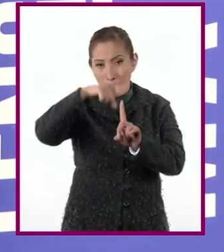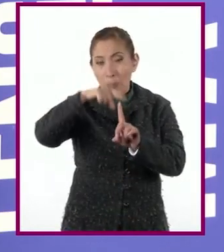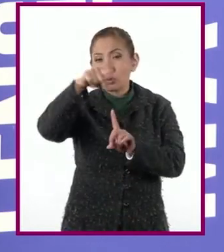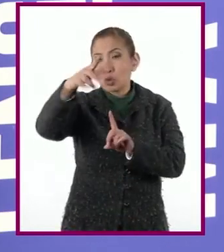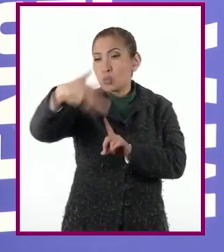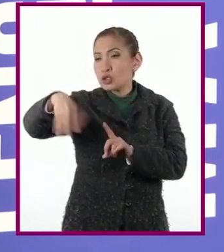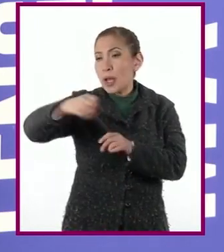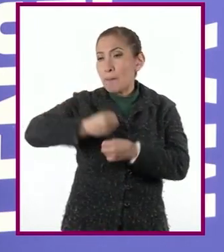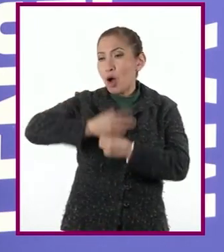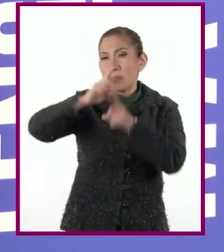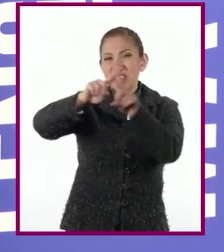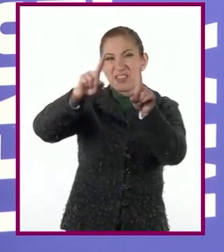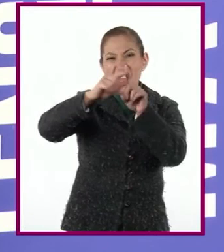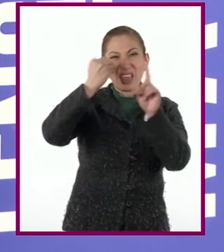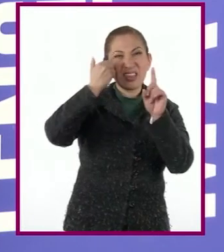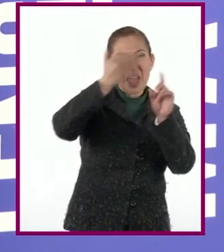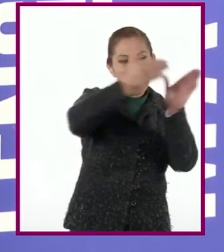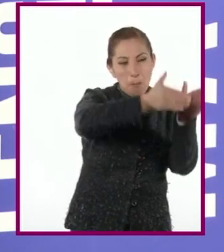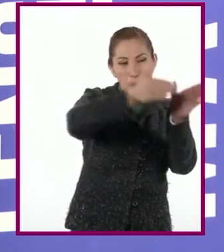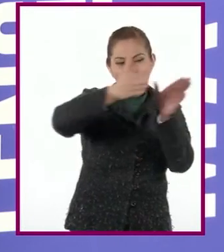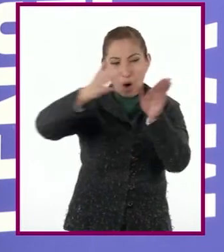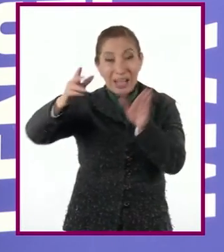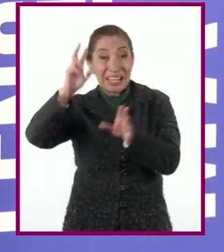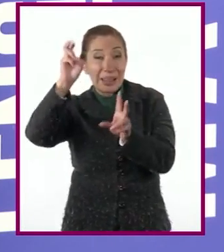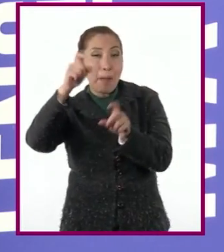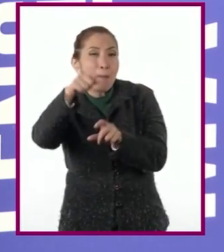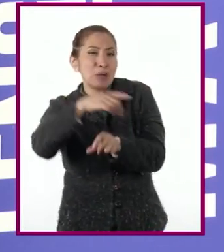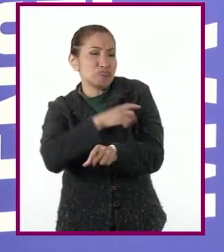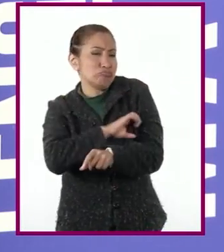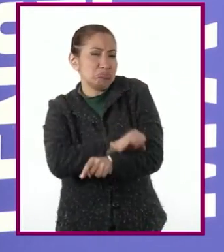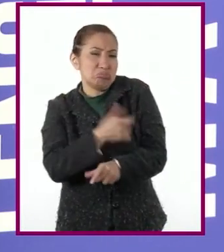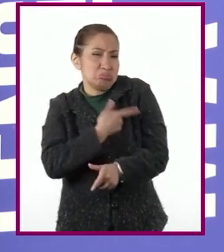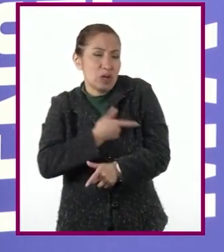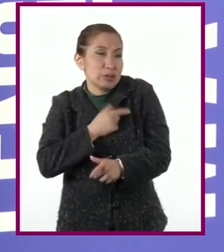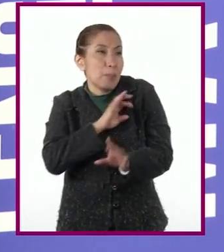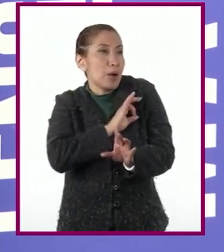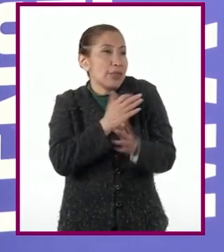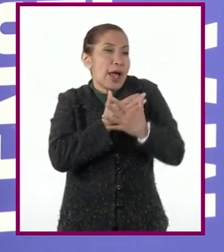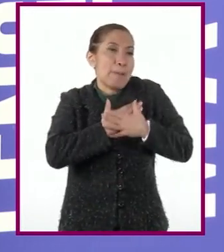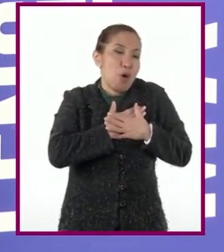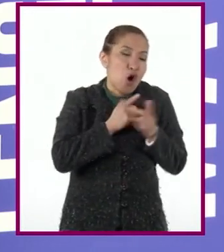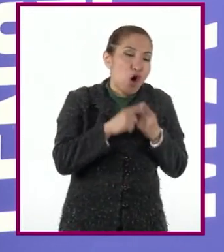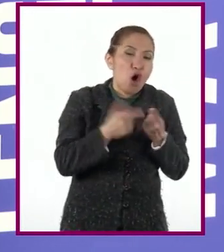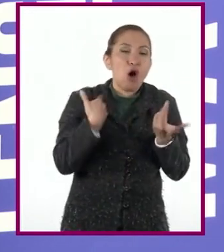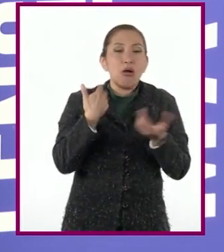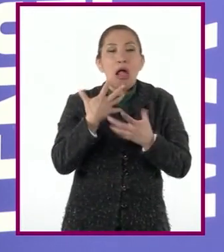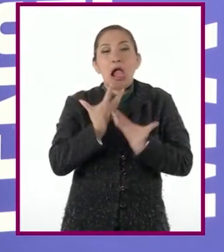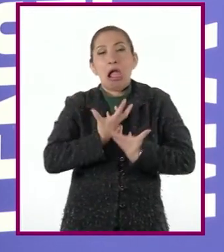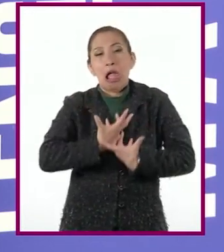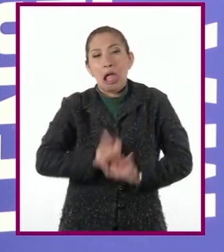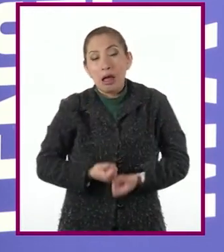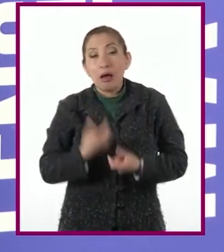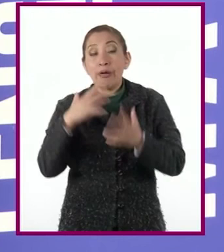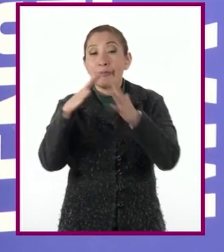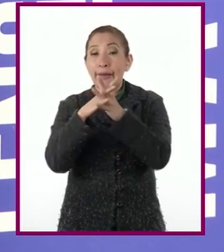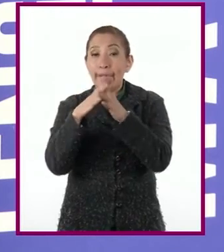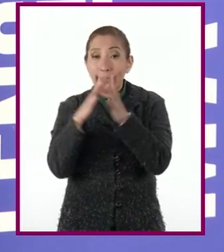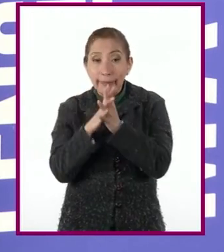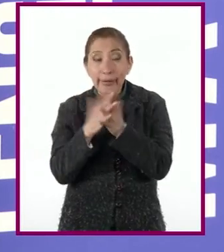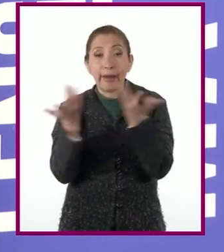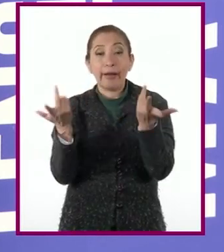Busquen poemas de diferentes épocas y con el tema que más les agrade. Pueden ser de amor, desamor, la guerra,